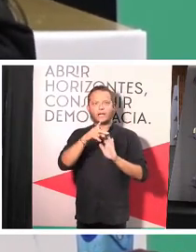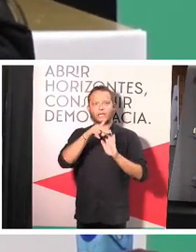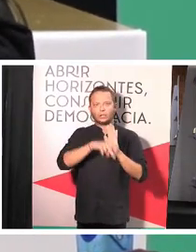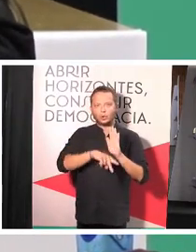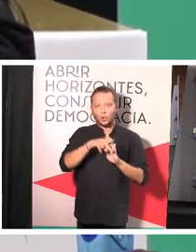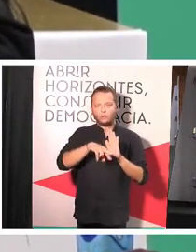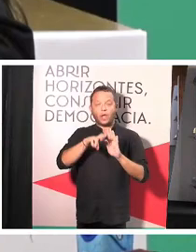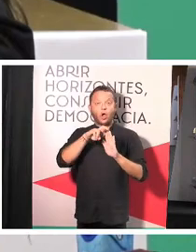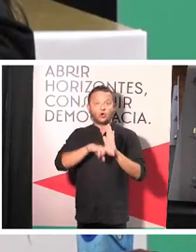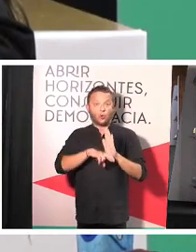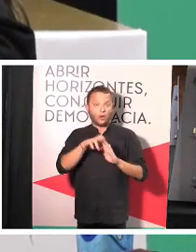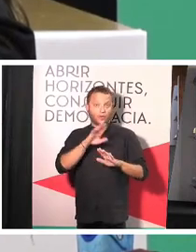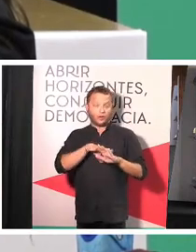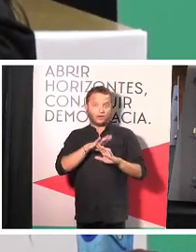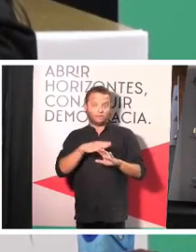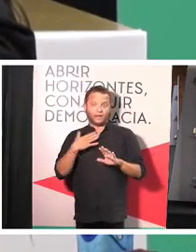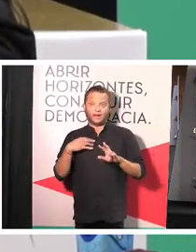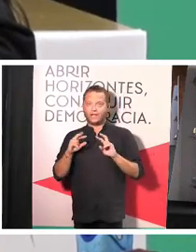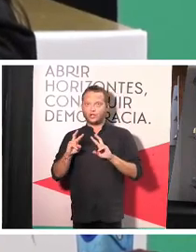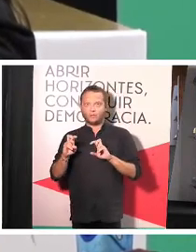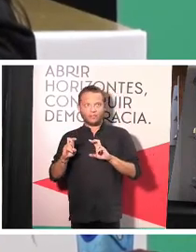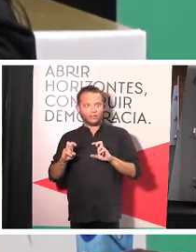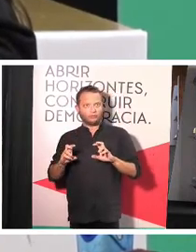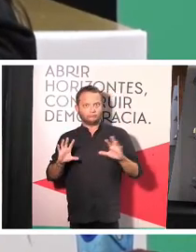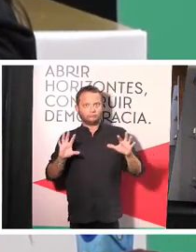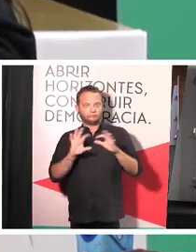a la altura de su increíble innovación.